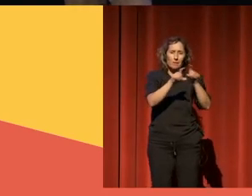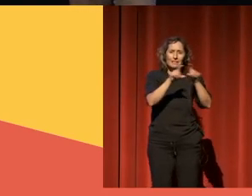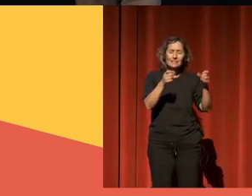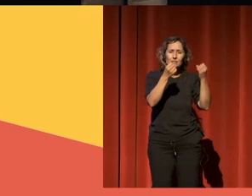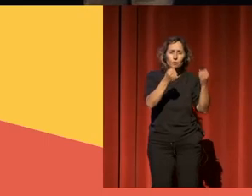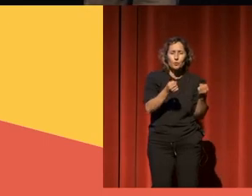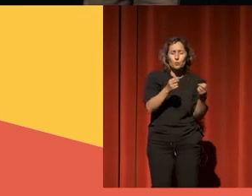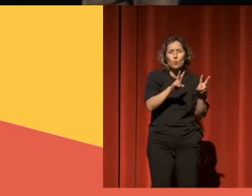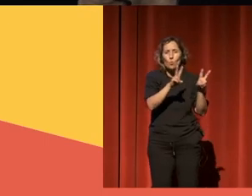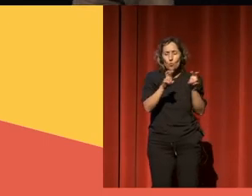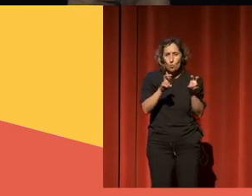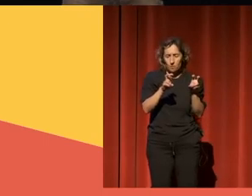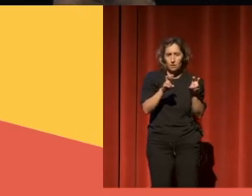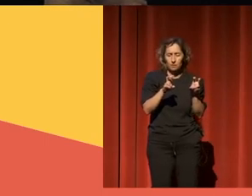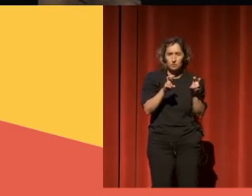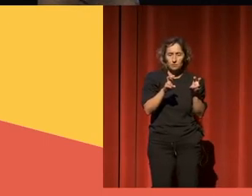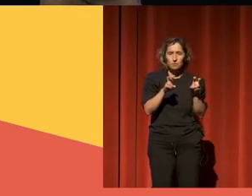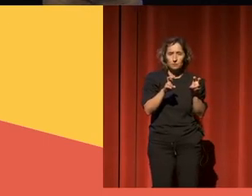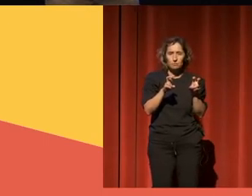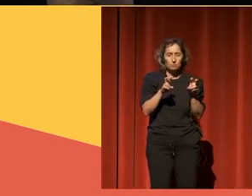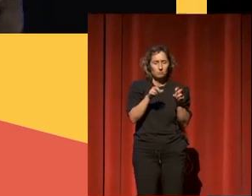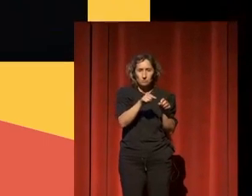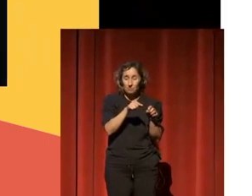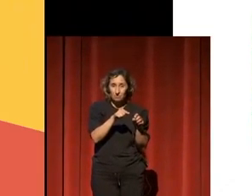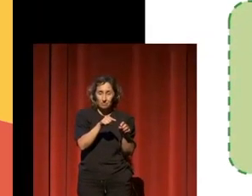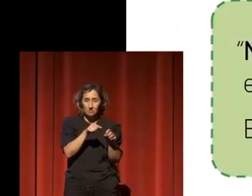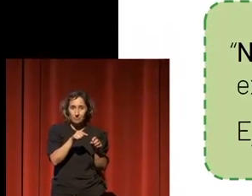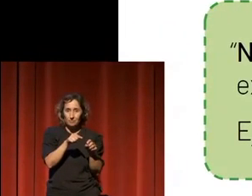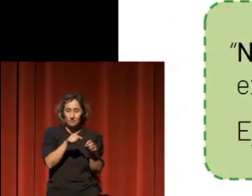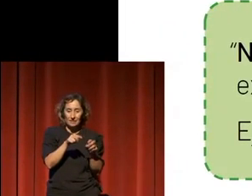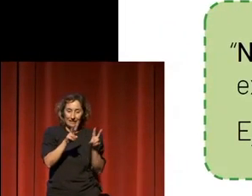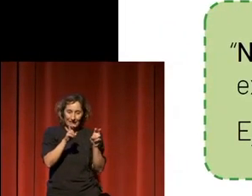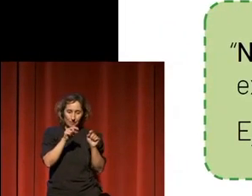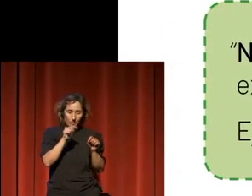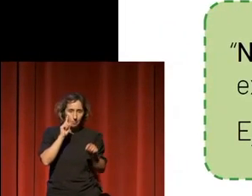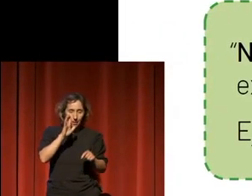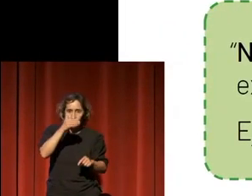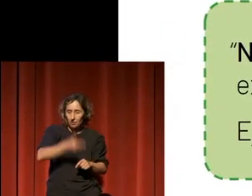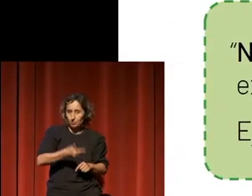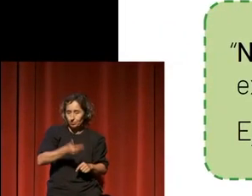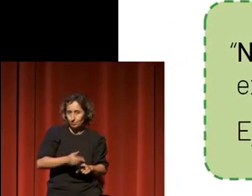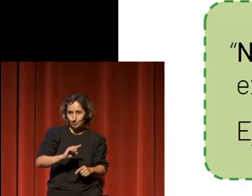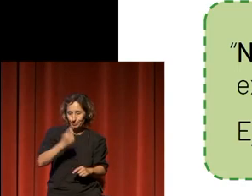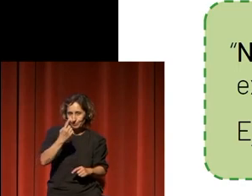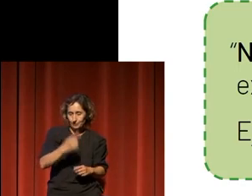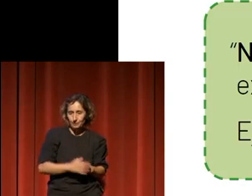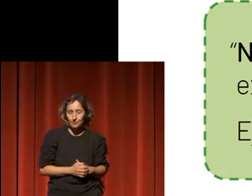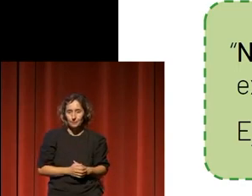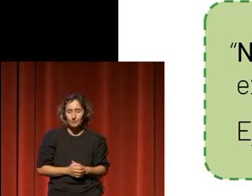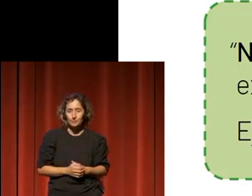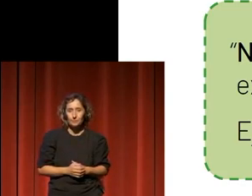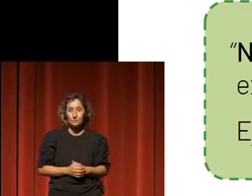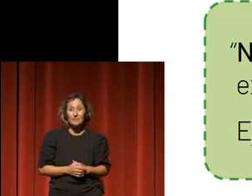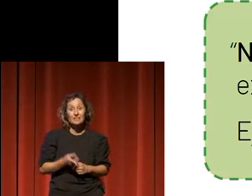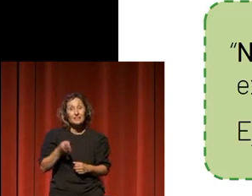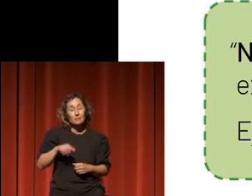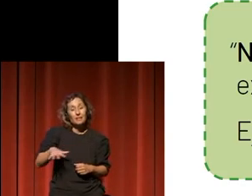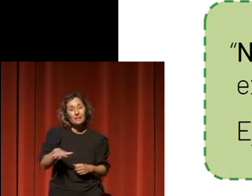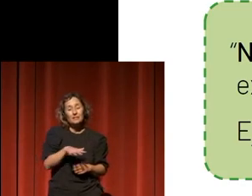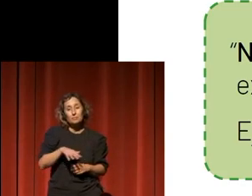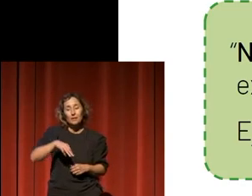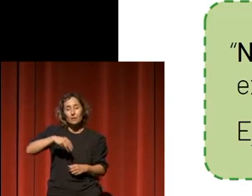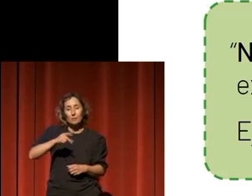que eh parece clave en toda esta cuestión pone el ejemplo del espacio Maker